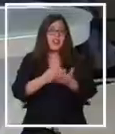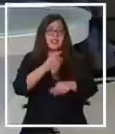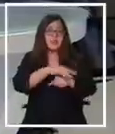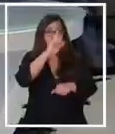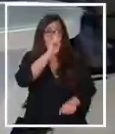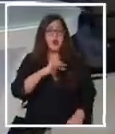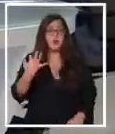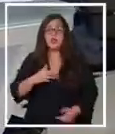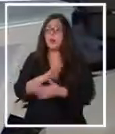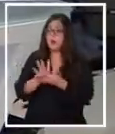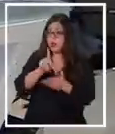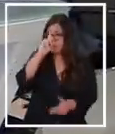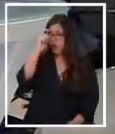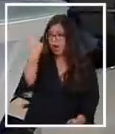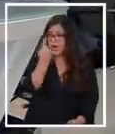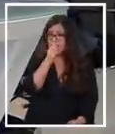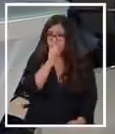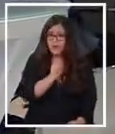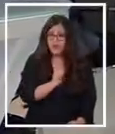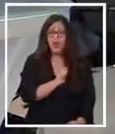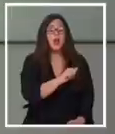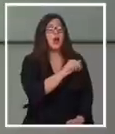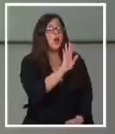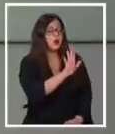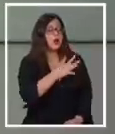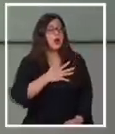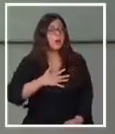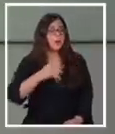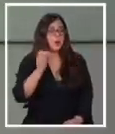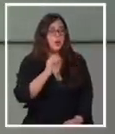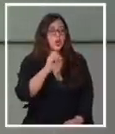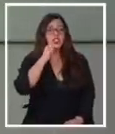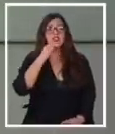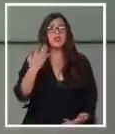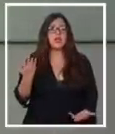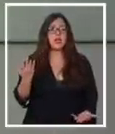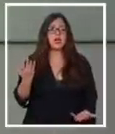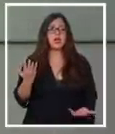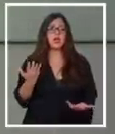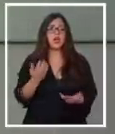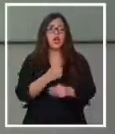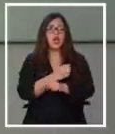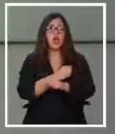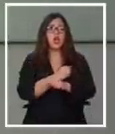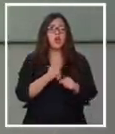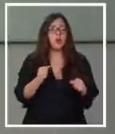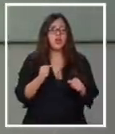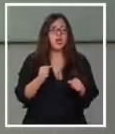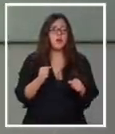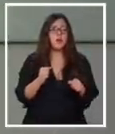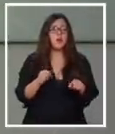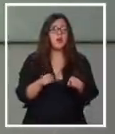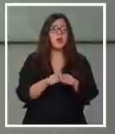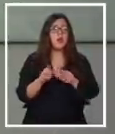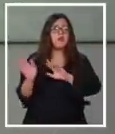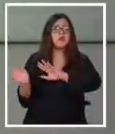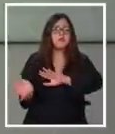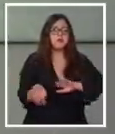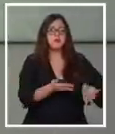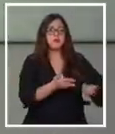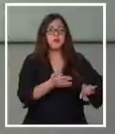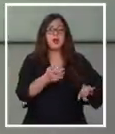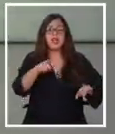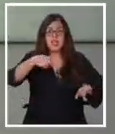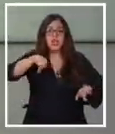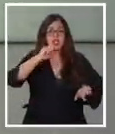clínicas privadas yo creo mi posición por lo menos es que uno no puede prescindir de quienes están entregando y díaz servicios importantes de